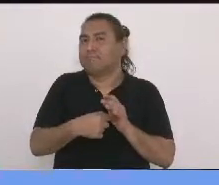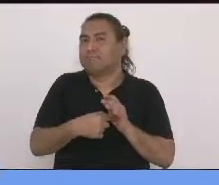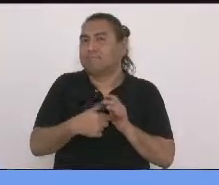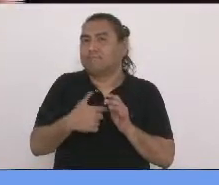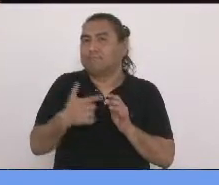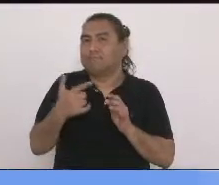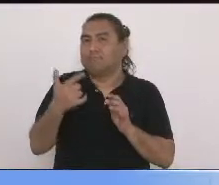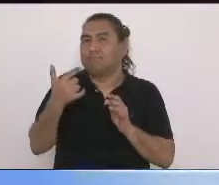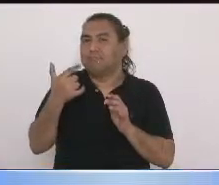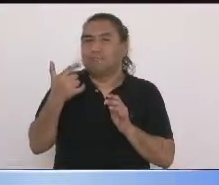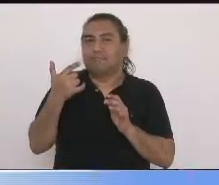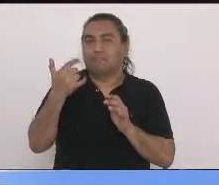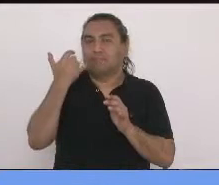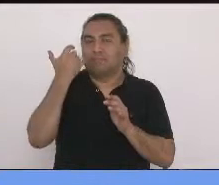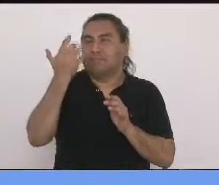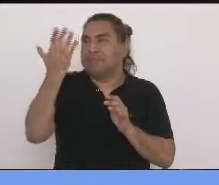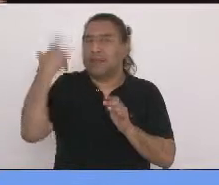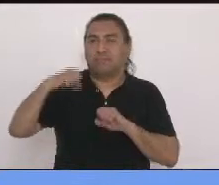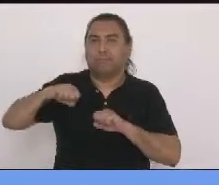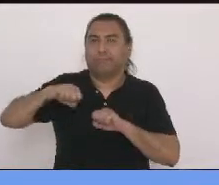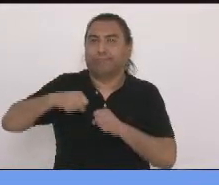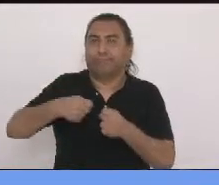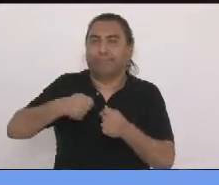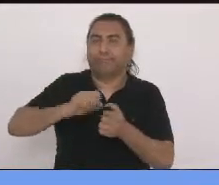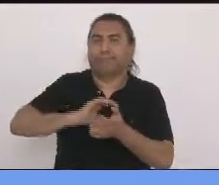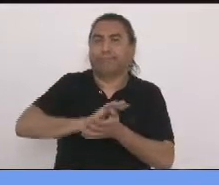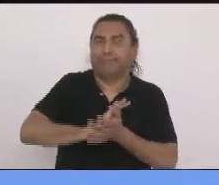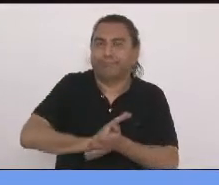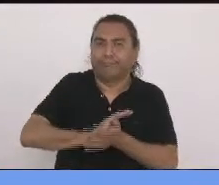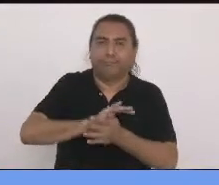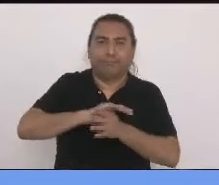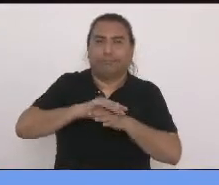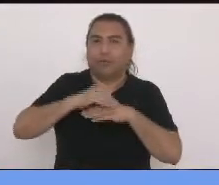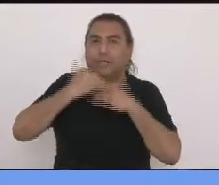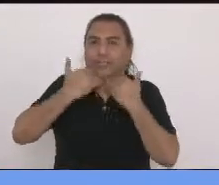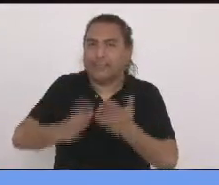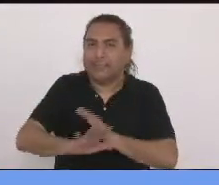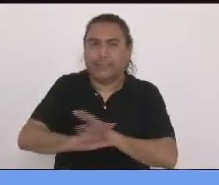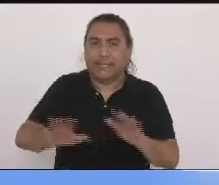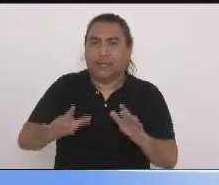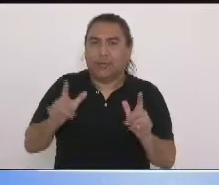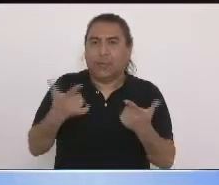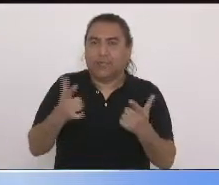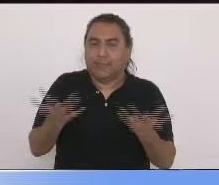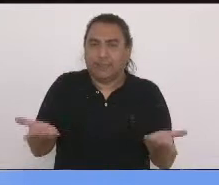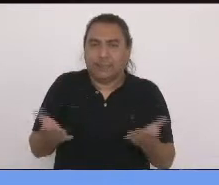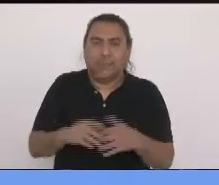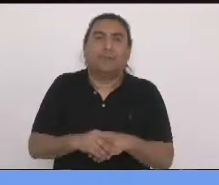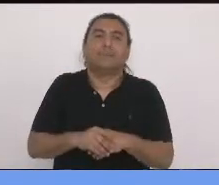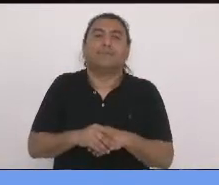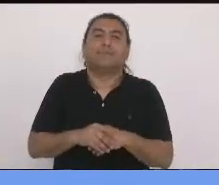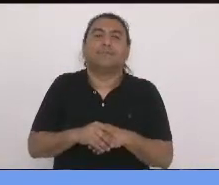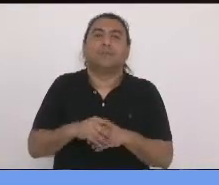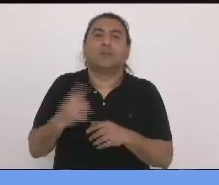de vida derogada vaciada que no existe y ahí me parece que los legisladores tenemos